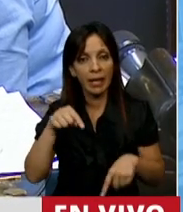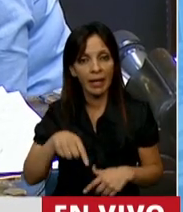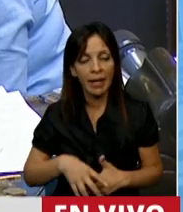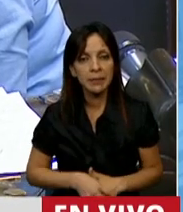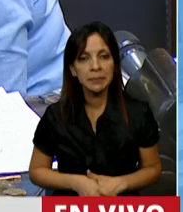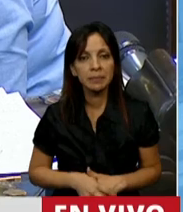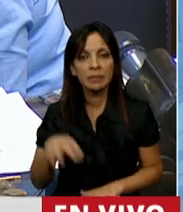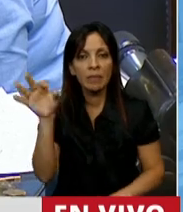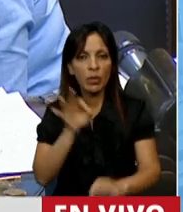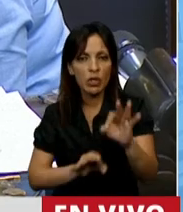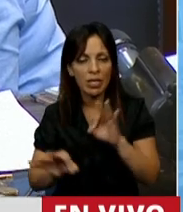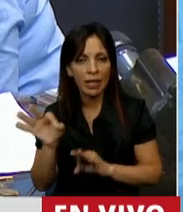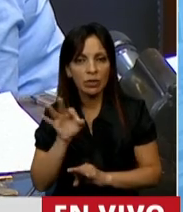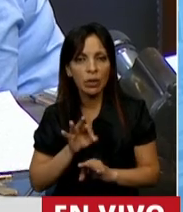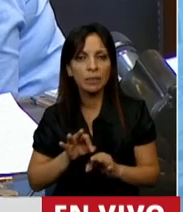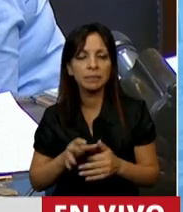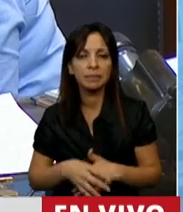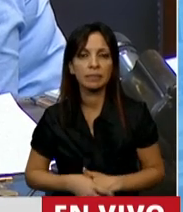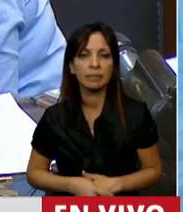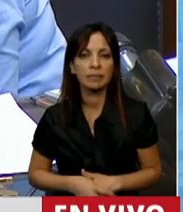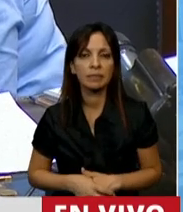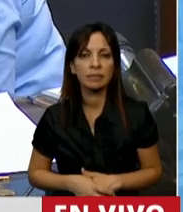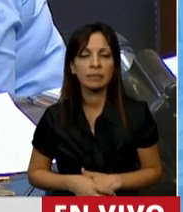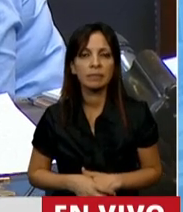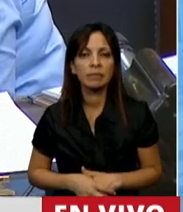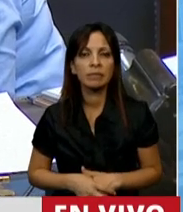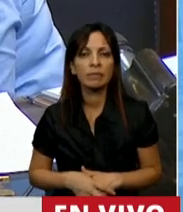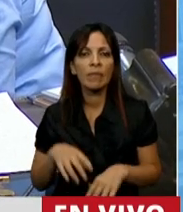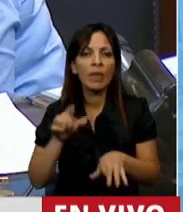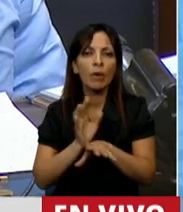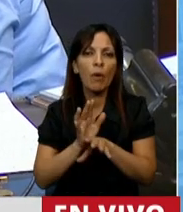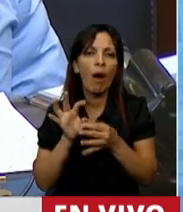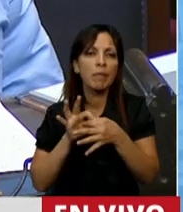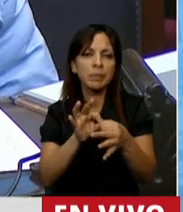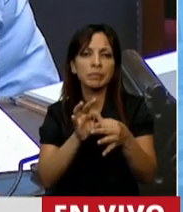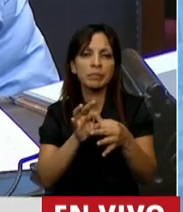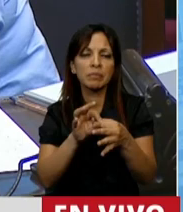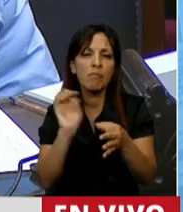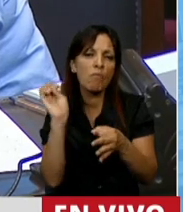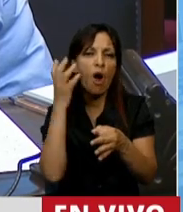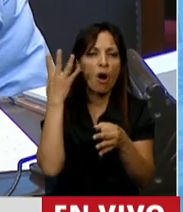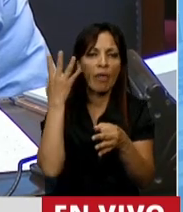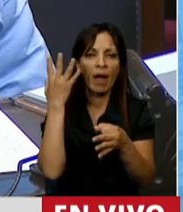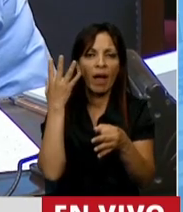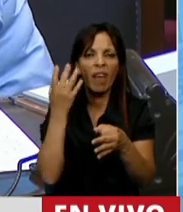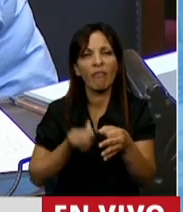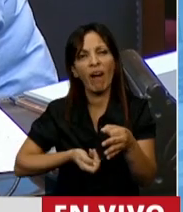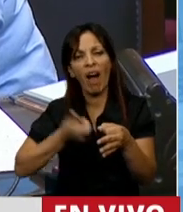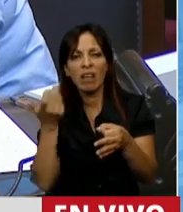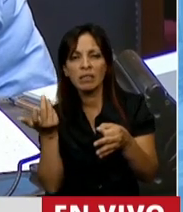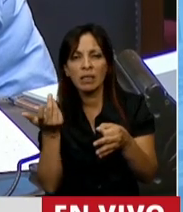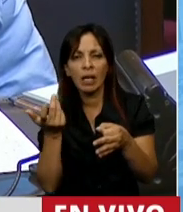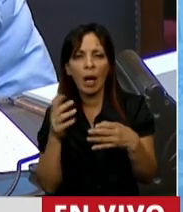que este proyecto viene de la mano de la moda, facilismo, del